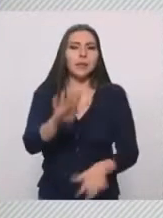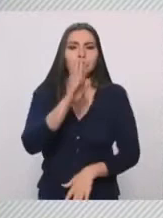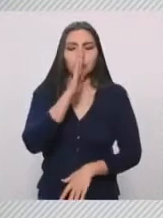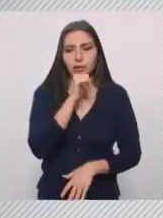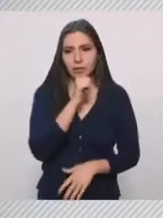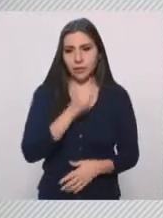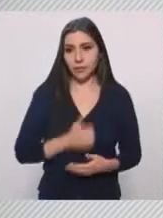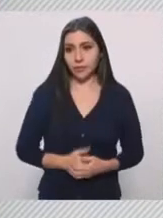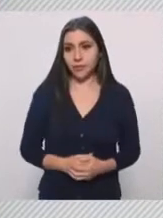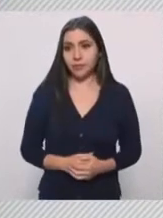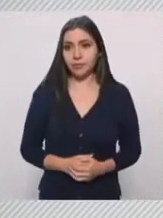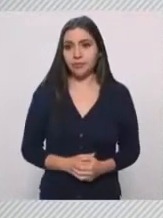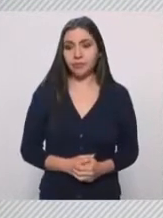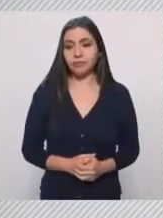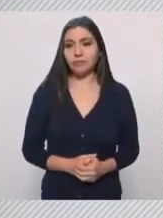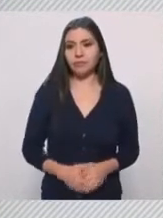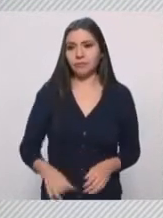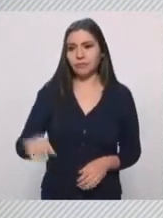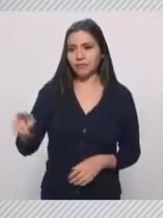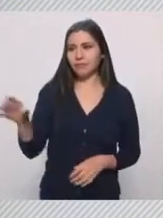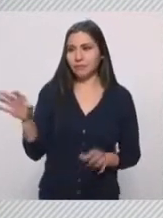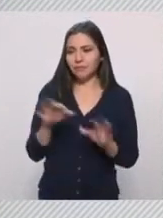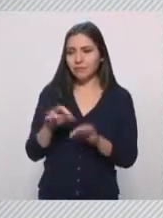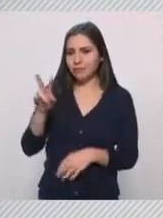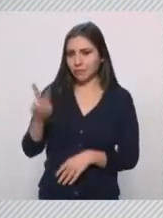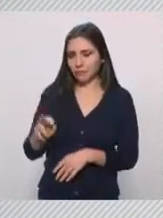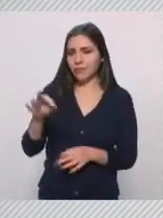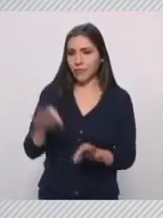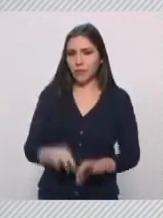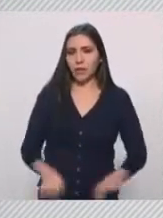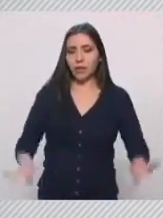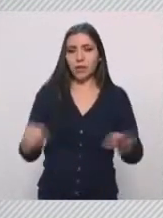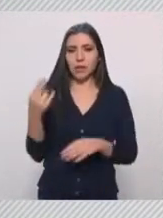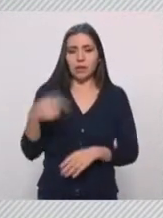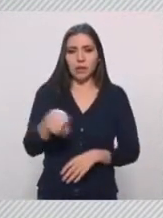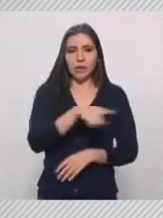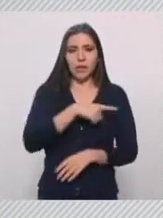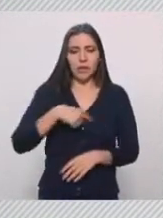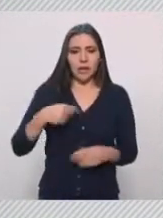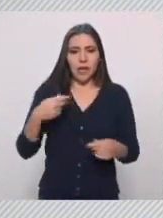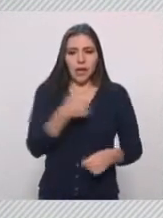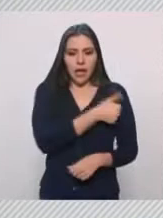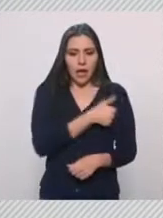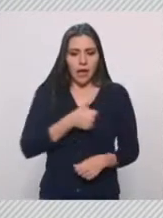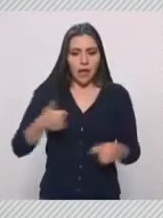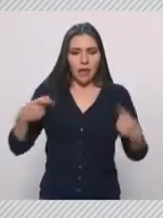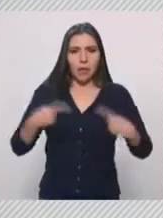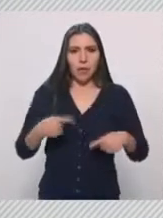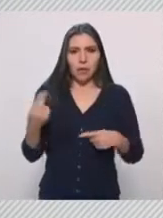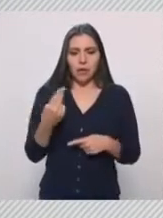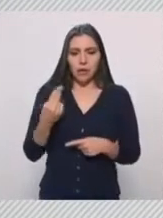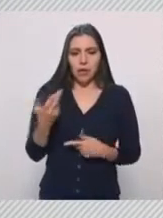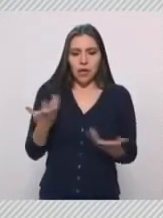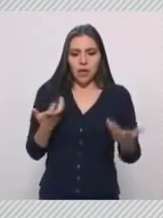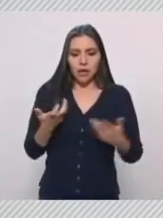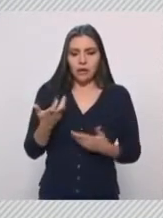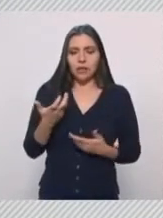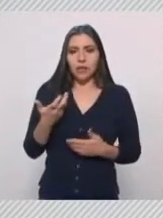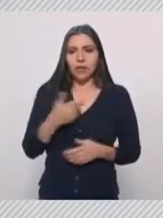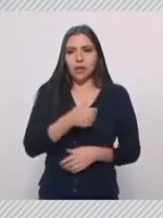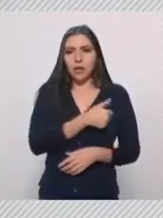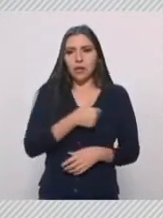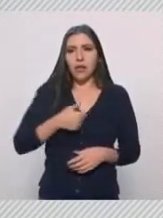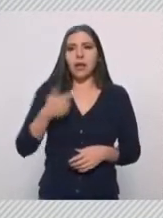importante esto que dices. Creo que podríamos también comenzar por trabajar en uno mismo, así como existimos adolescentes. Bueno, yo